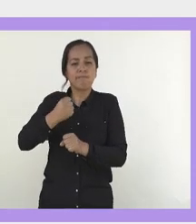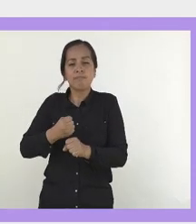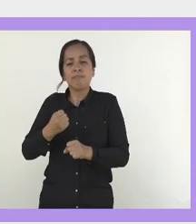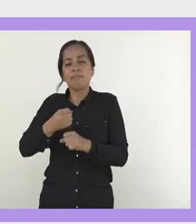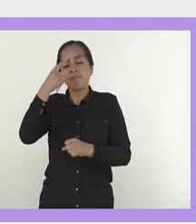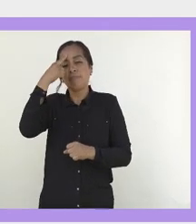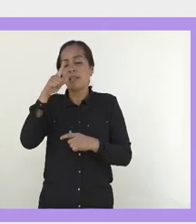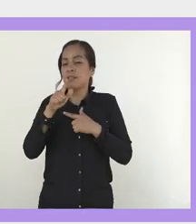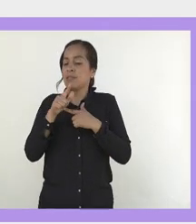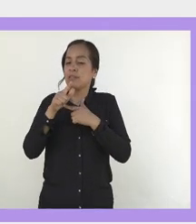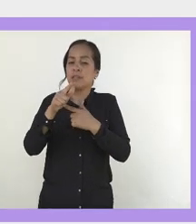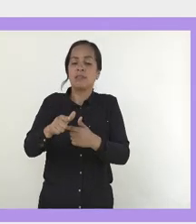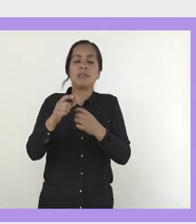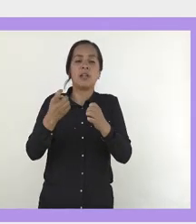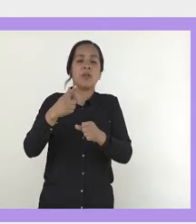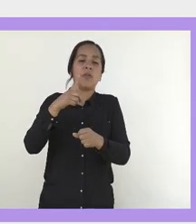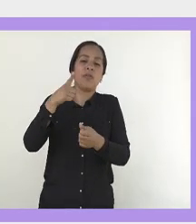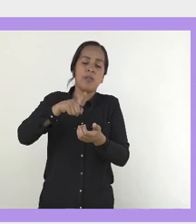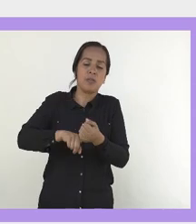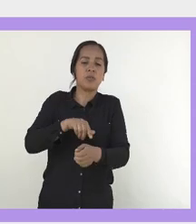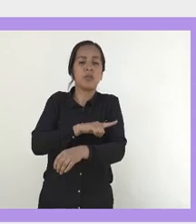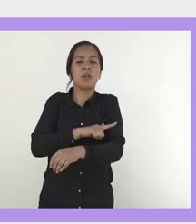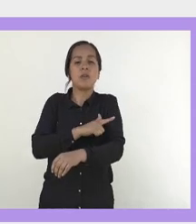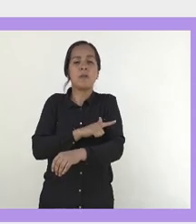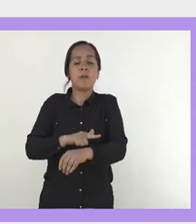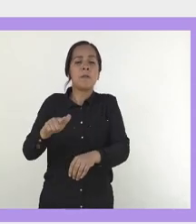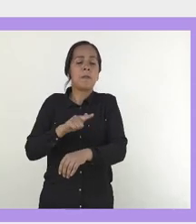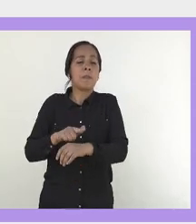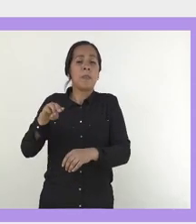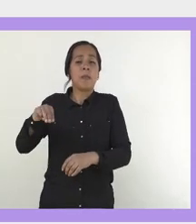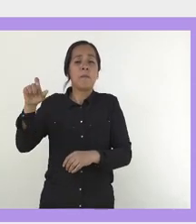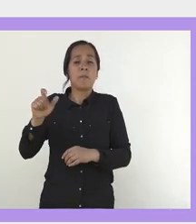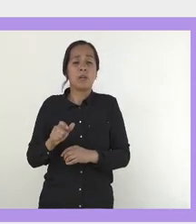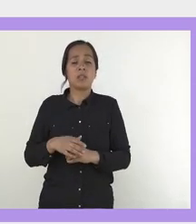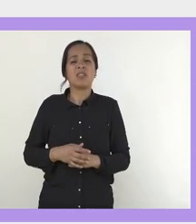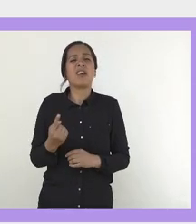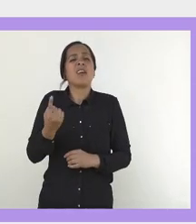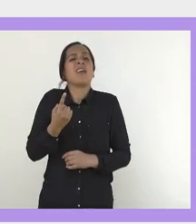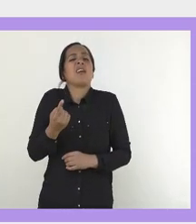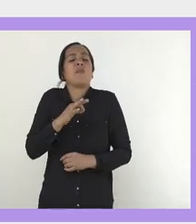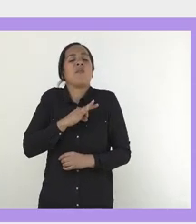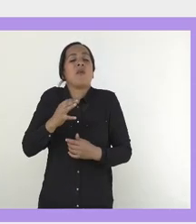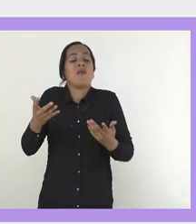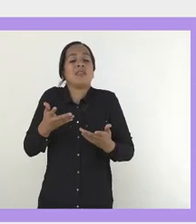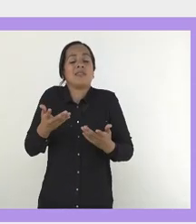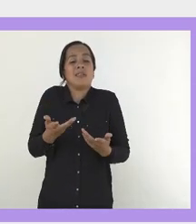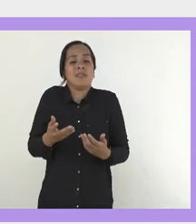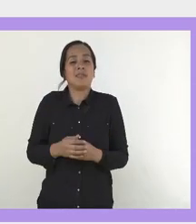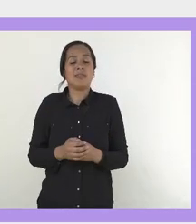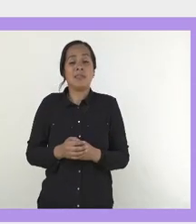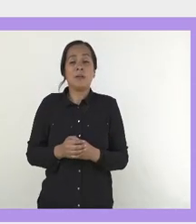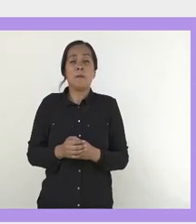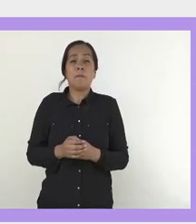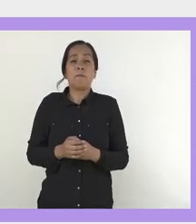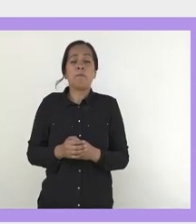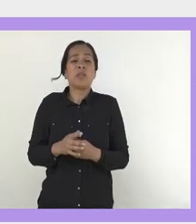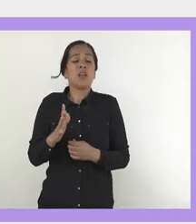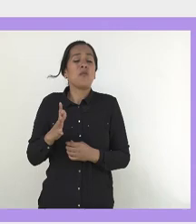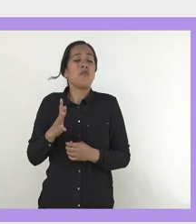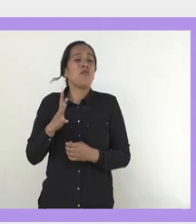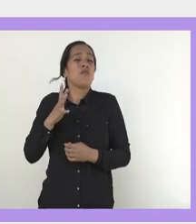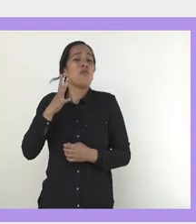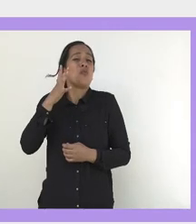posteriormente también pensar en qué puedo yo hacer o qué voy yo hacer el día de mañana